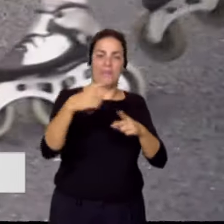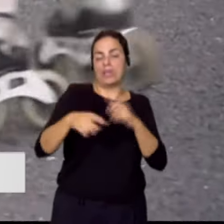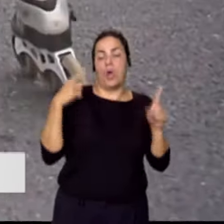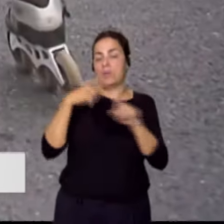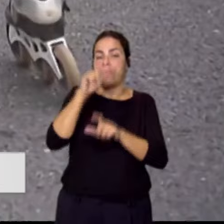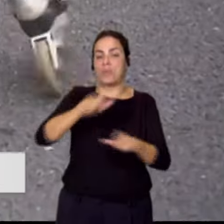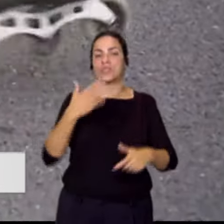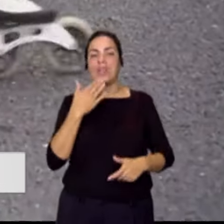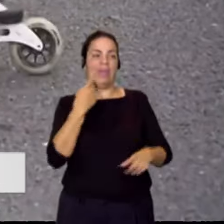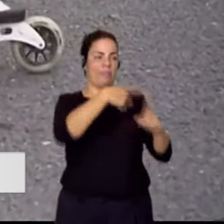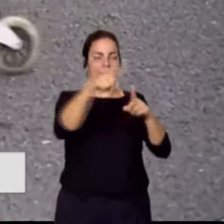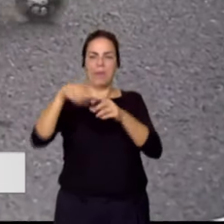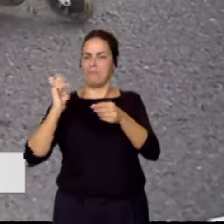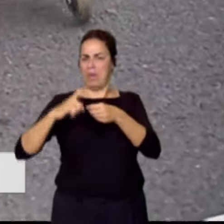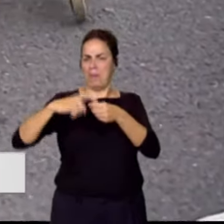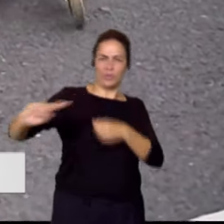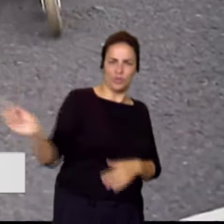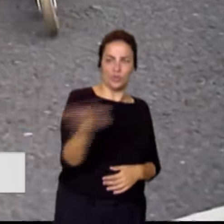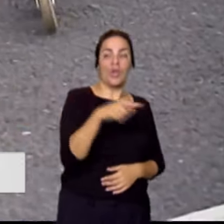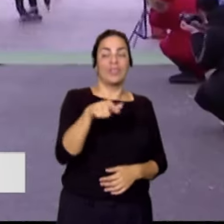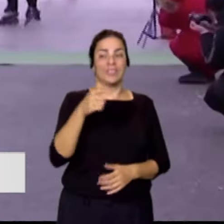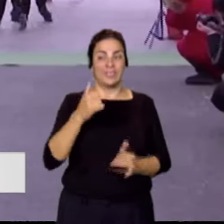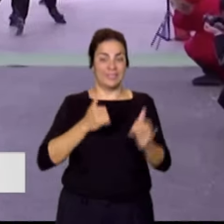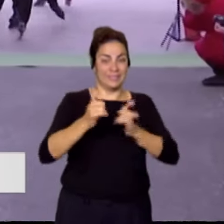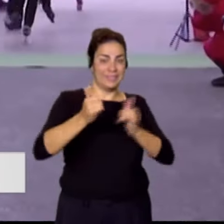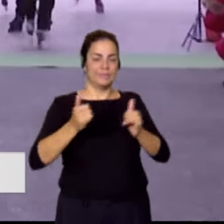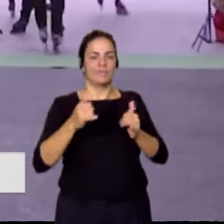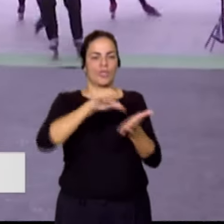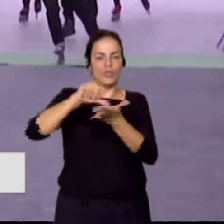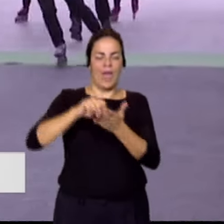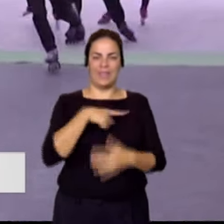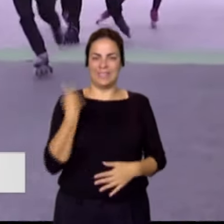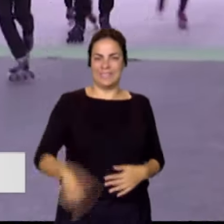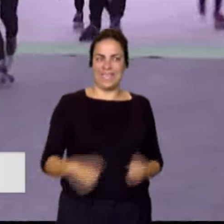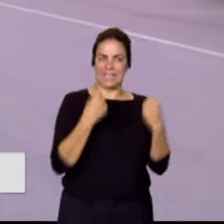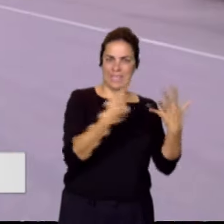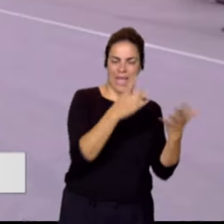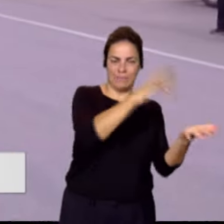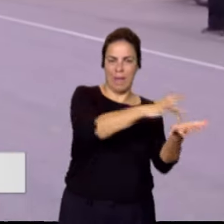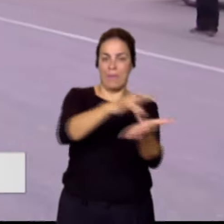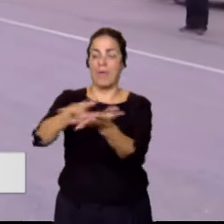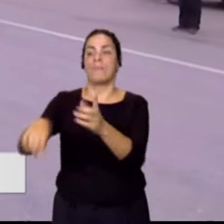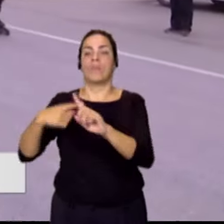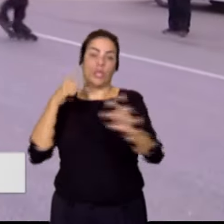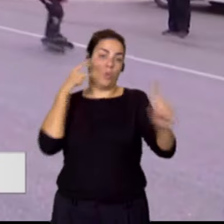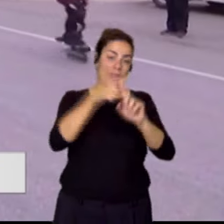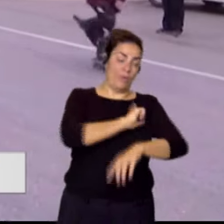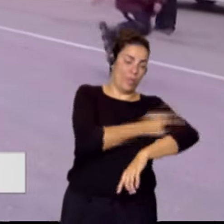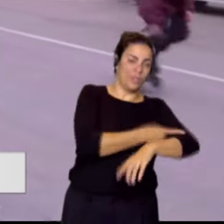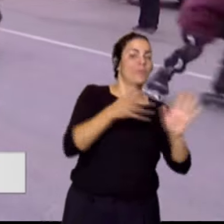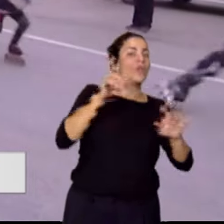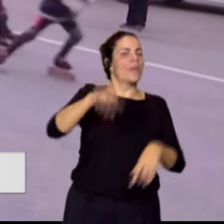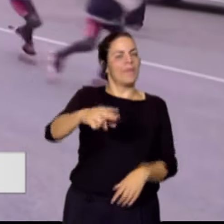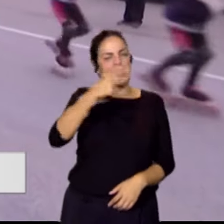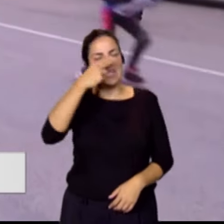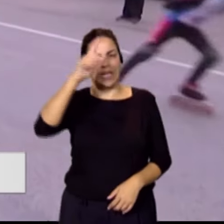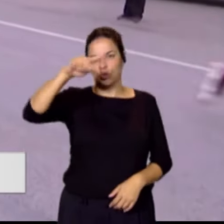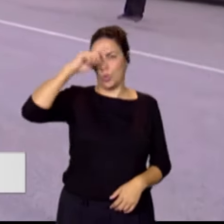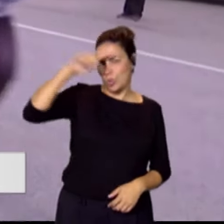este l cabo en se ciudades chinas y además del objetivo deportivo la prueba tiene un interés cultural